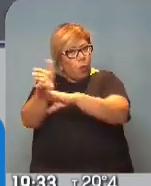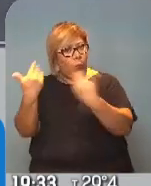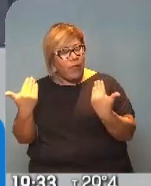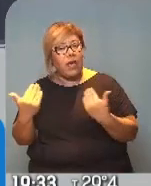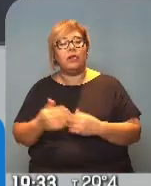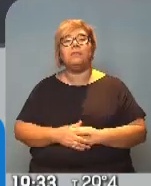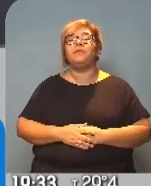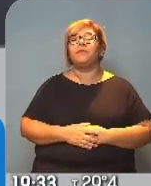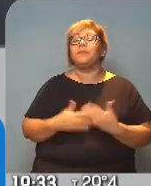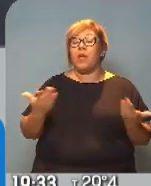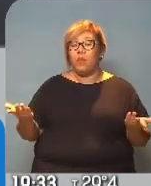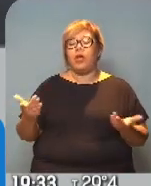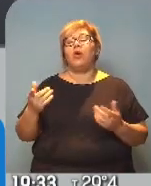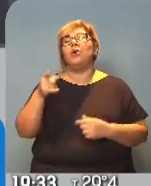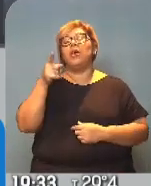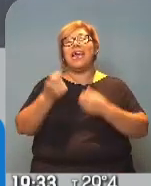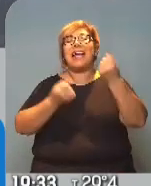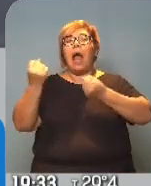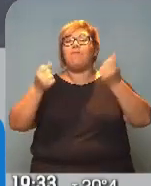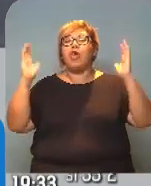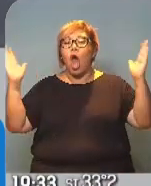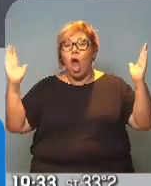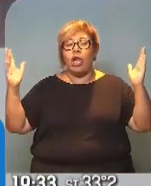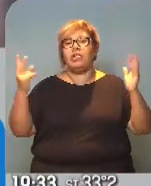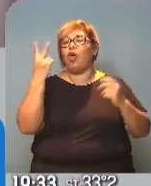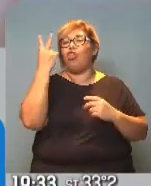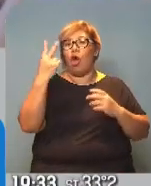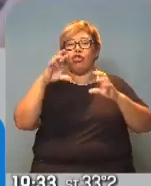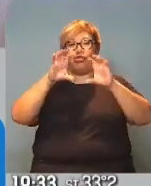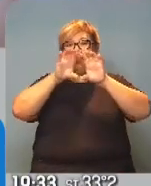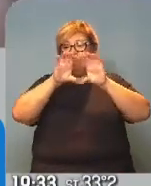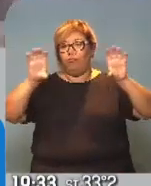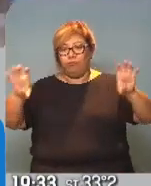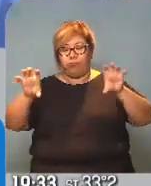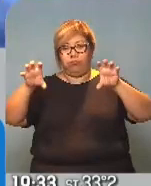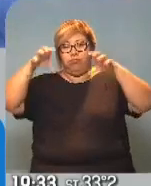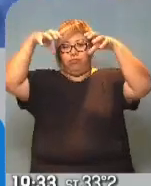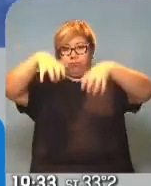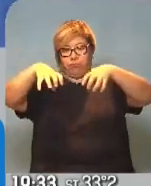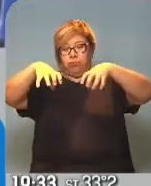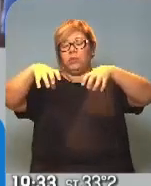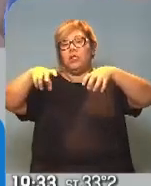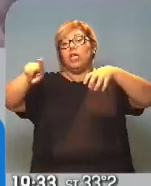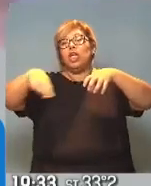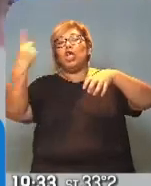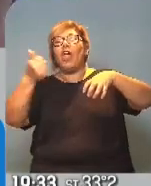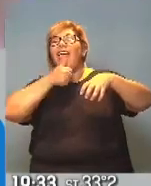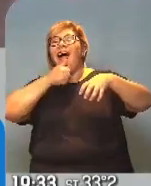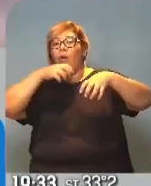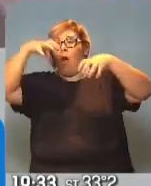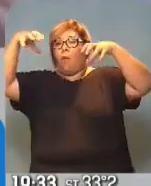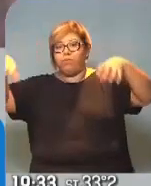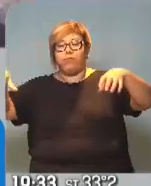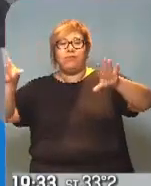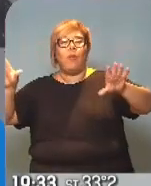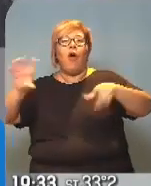de combustible vacío, un tanque de agua, y lo soldaron. Sin embargo, eso no va a ser suficiente, porque si se quiere, se rompen las